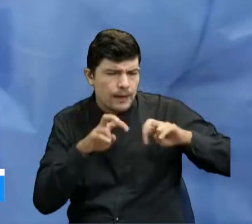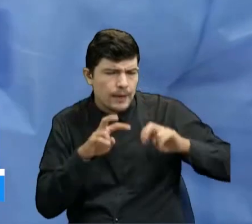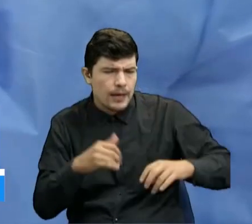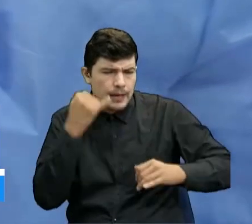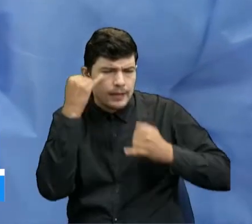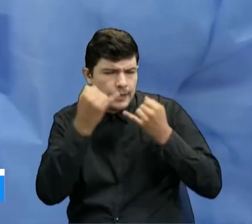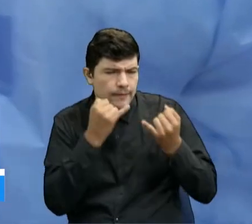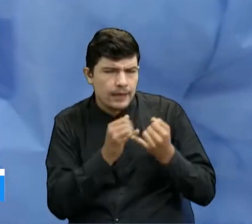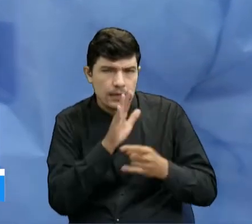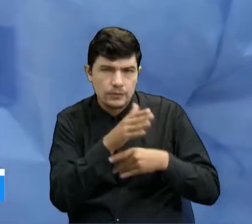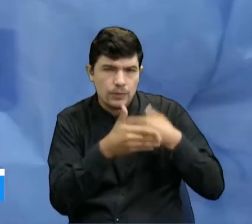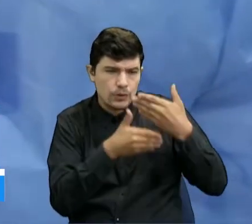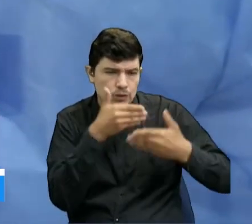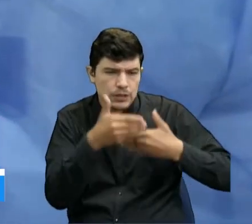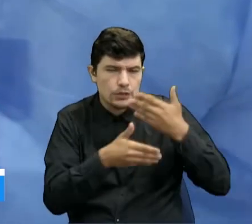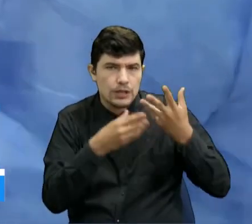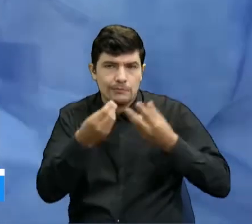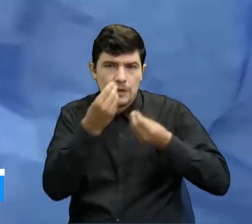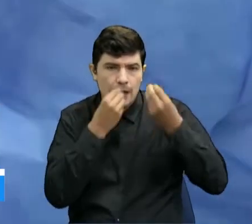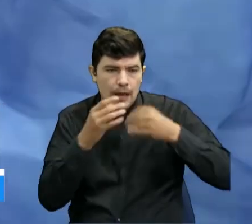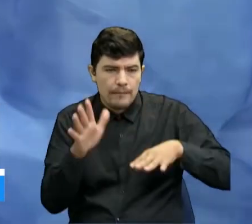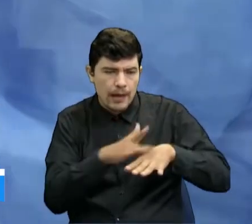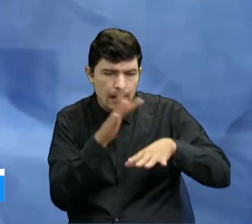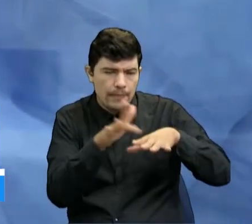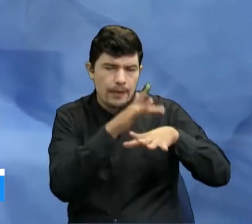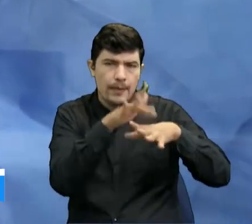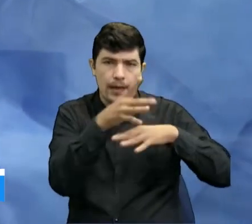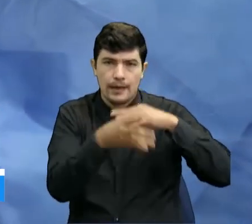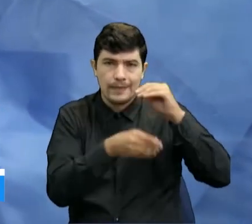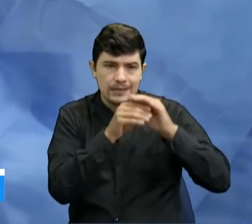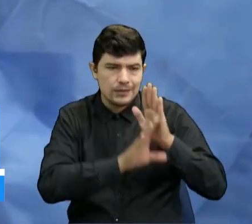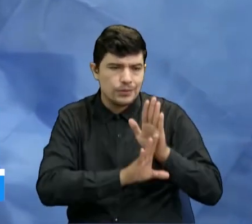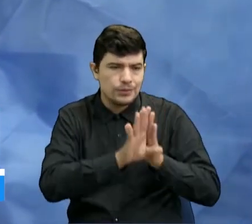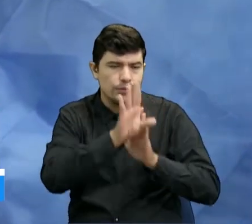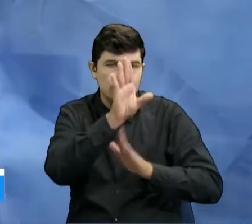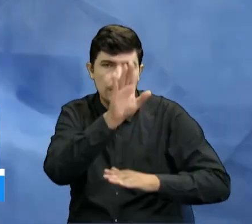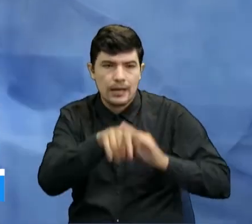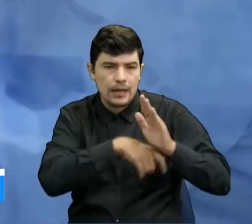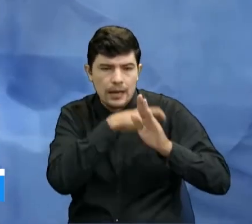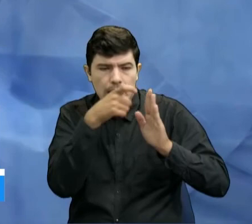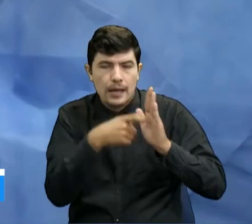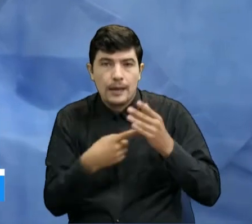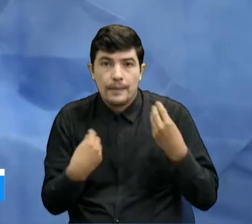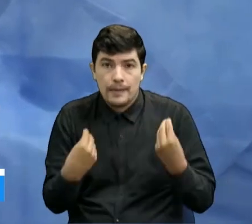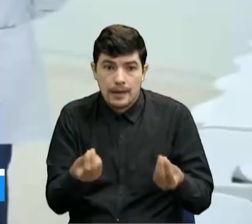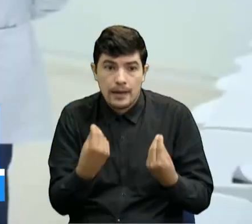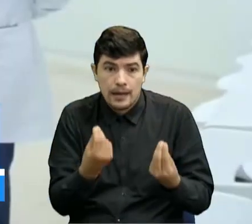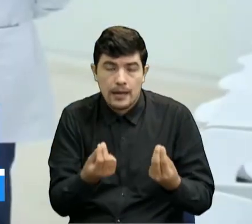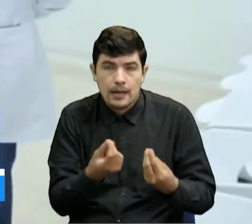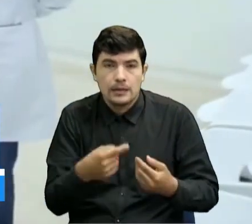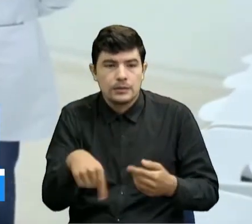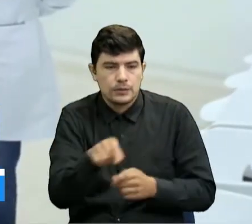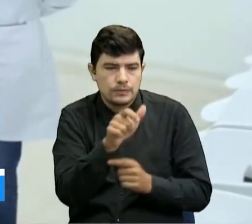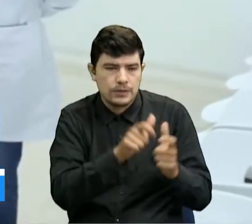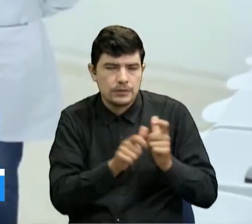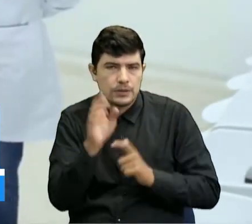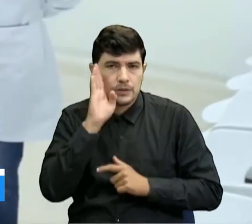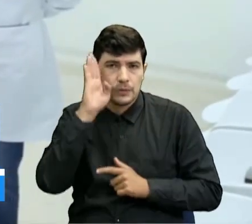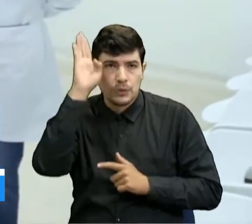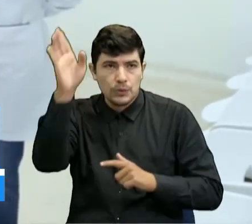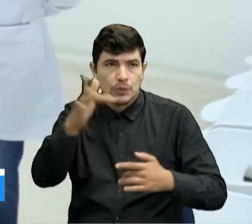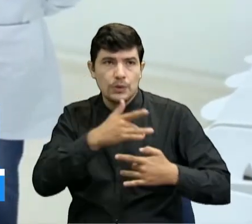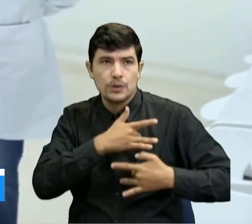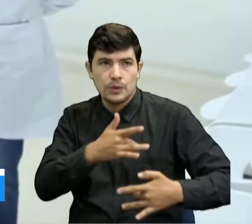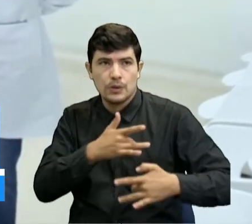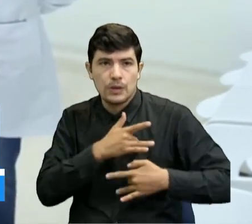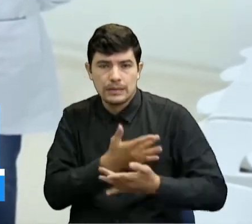nutrición, de estimulación y de complementación nutricional para que puedan donar su